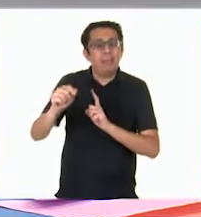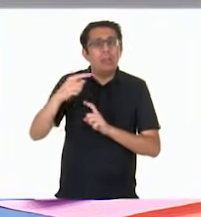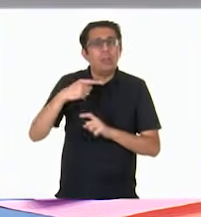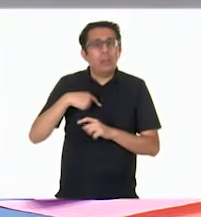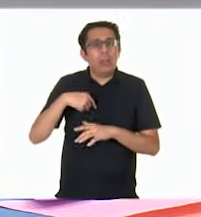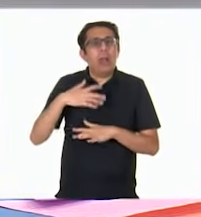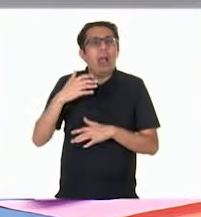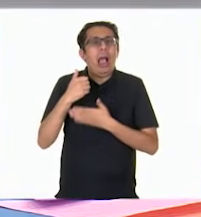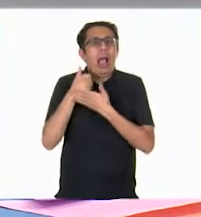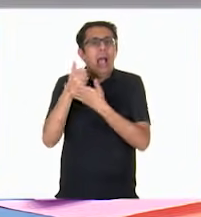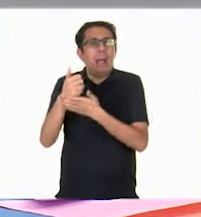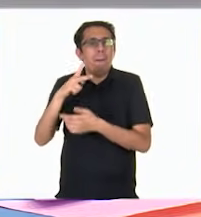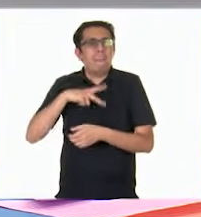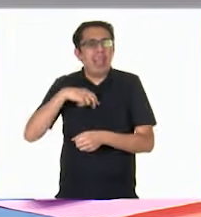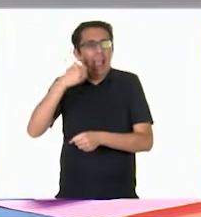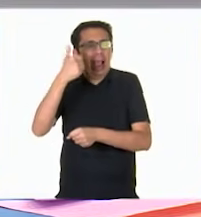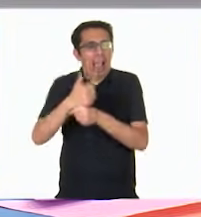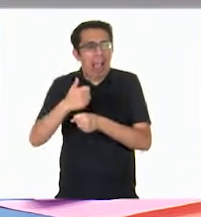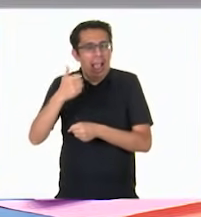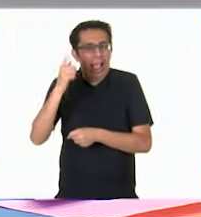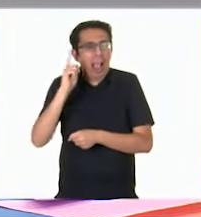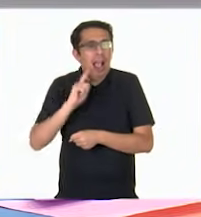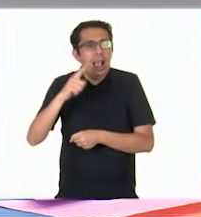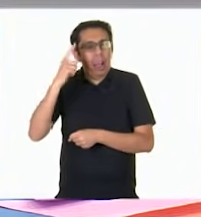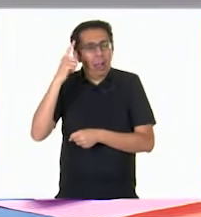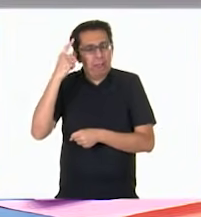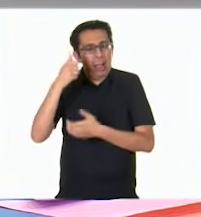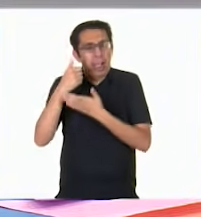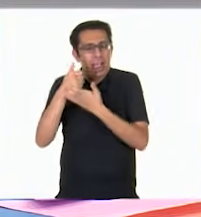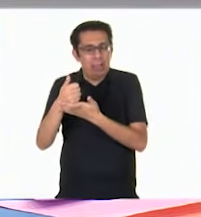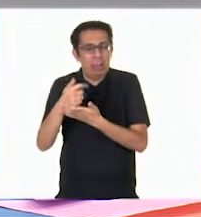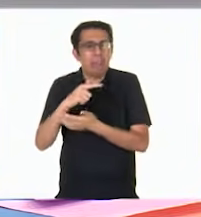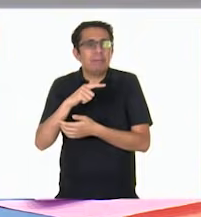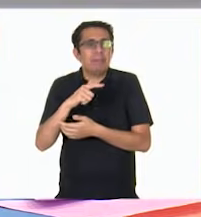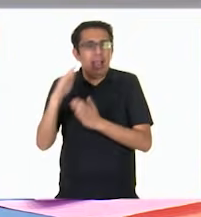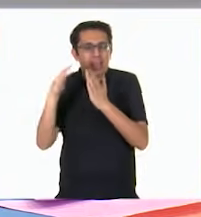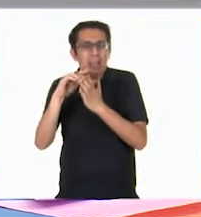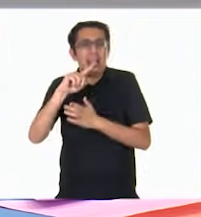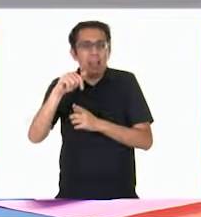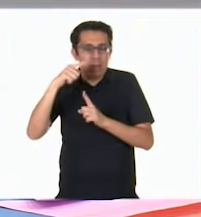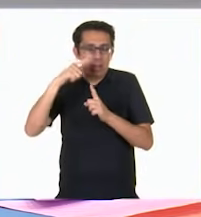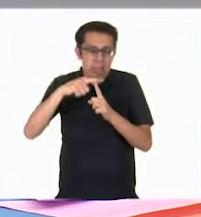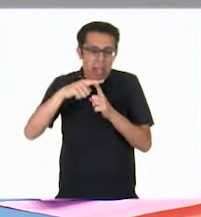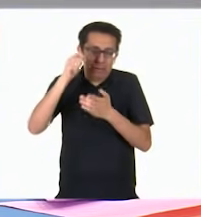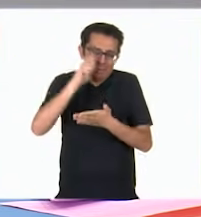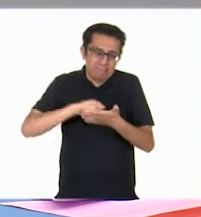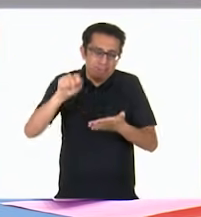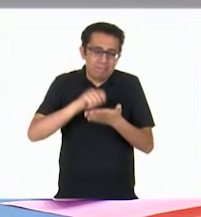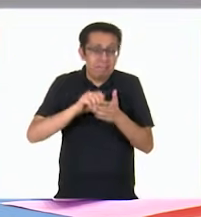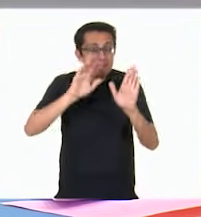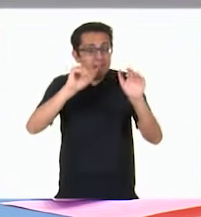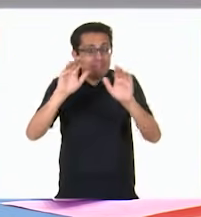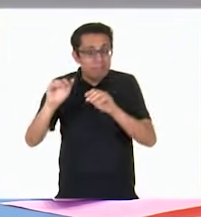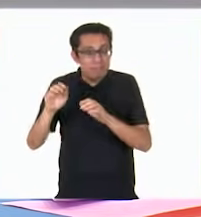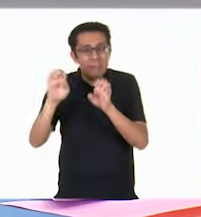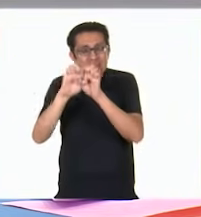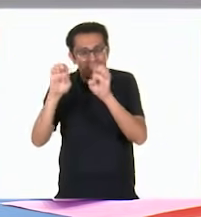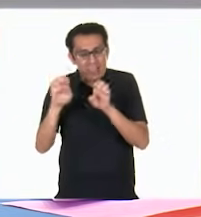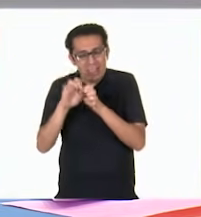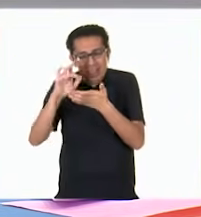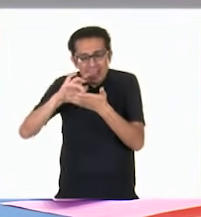ayudar a mi abuelita con algunas cosas de la casa y luego terminar mis tareas. Adiós, Ale, entonces. ¡Adiós, Ale! ¡Gracias, equipo!